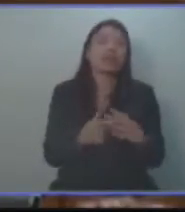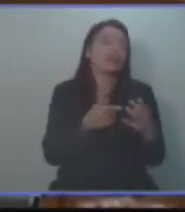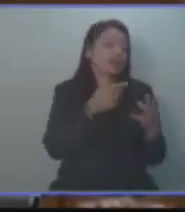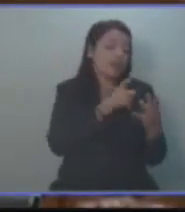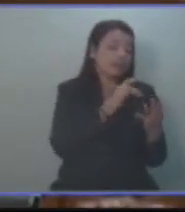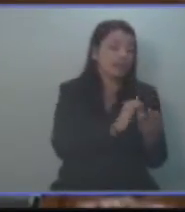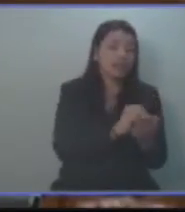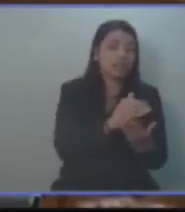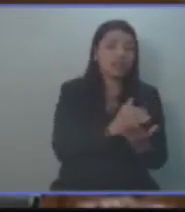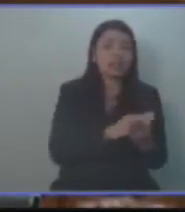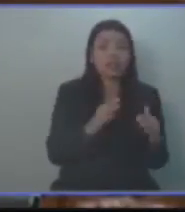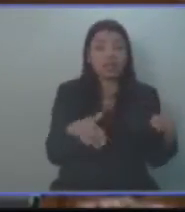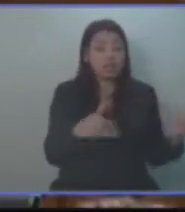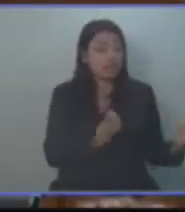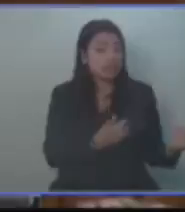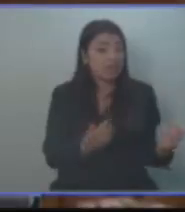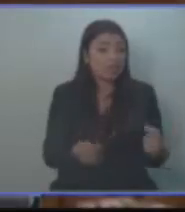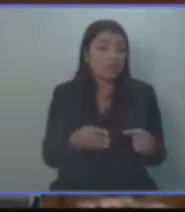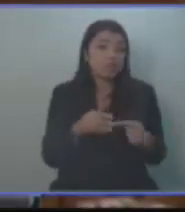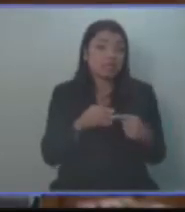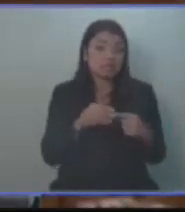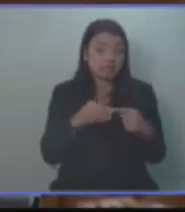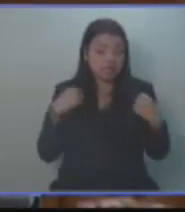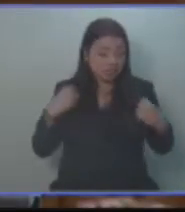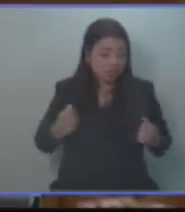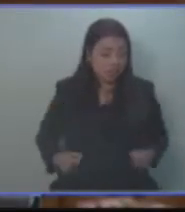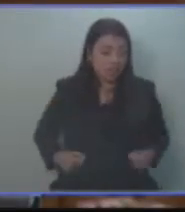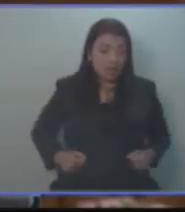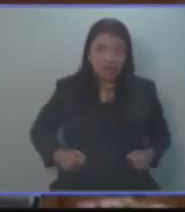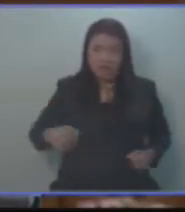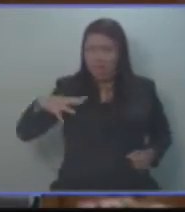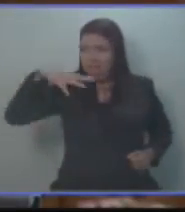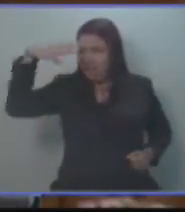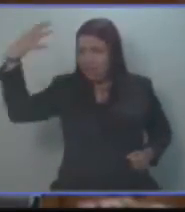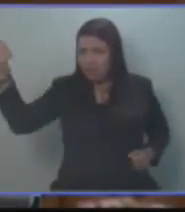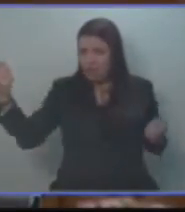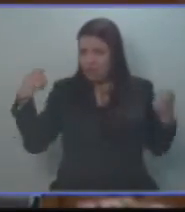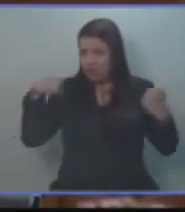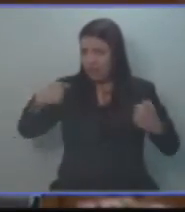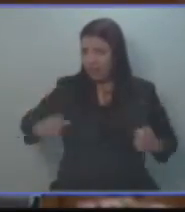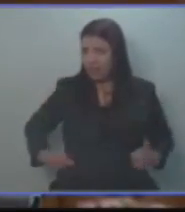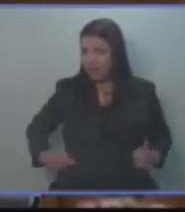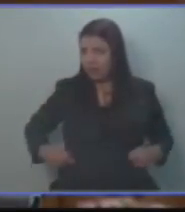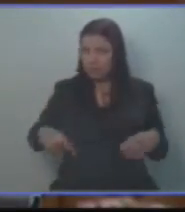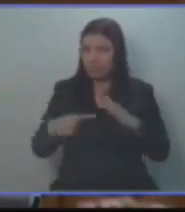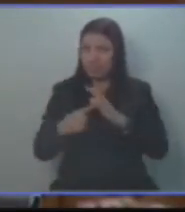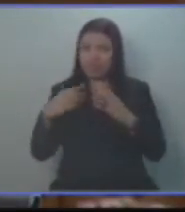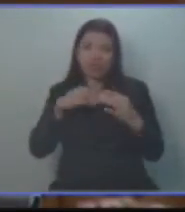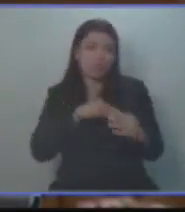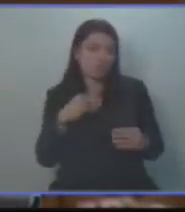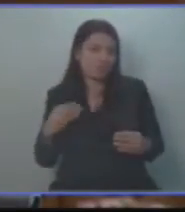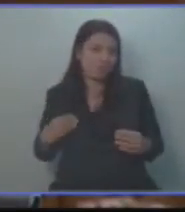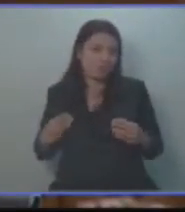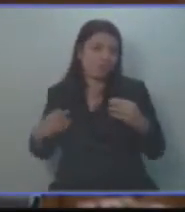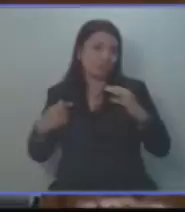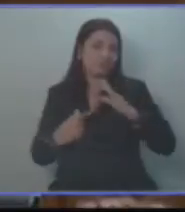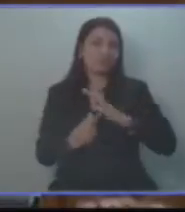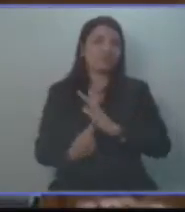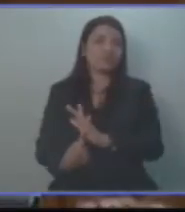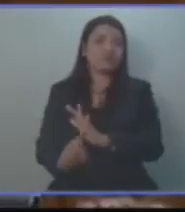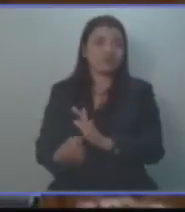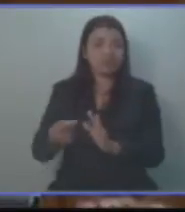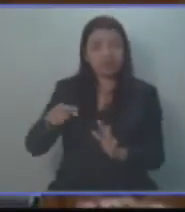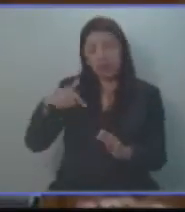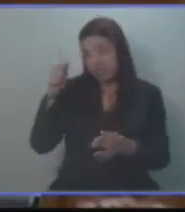actividades especiales o ropa de sala fuera de los servicios asignados o fuera de las instalaciones de las instituciones de